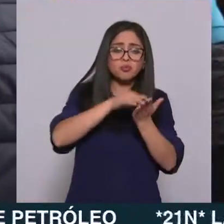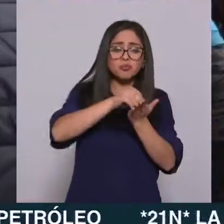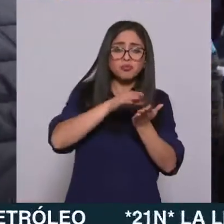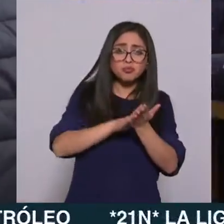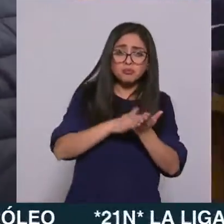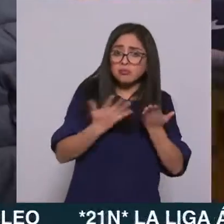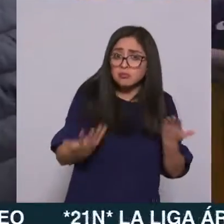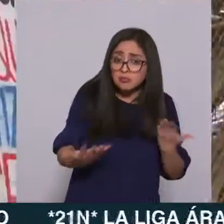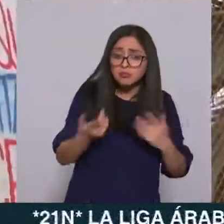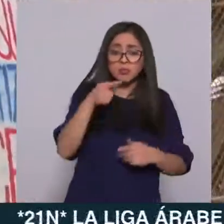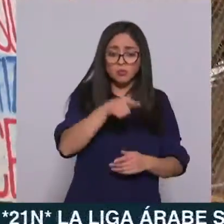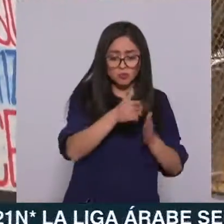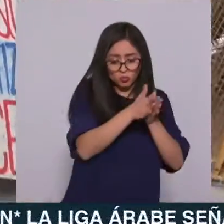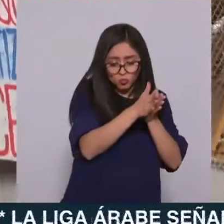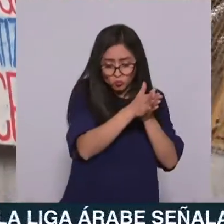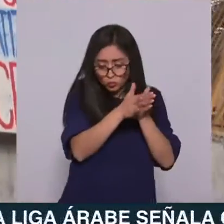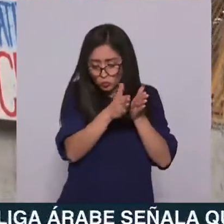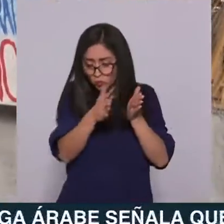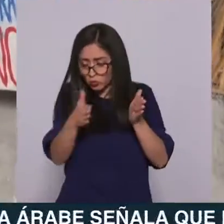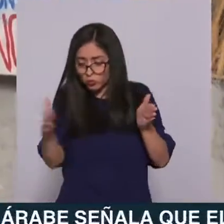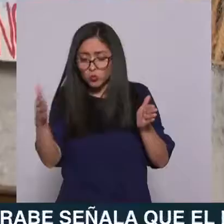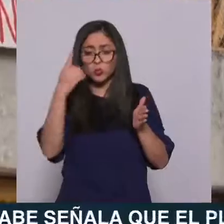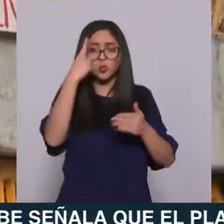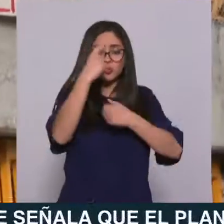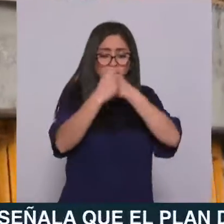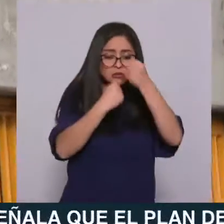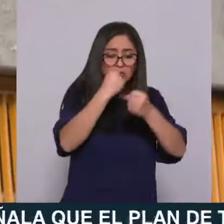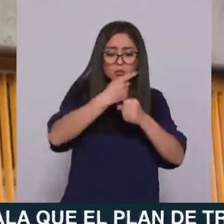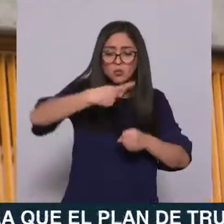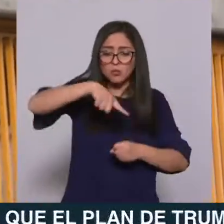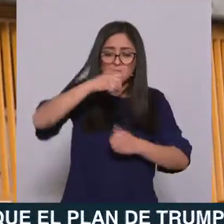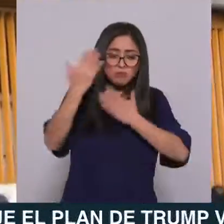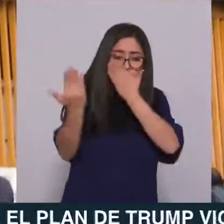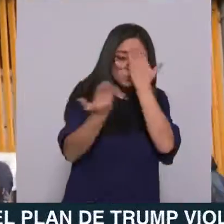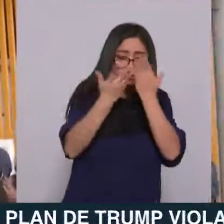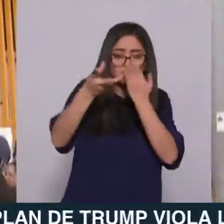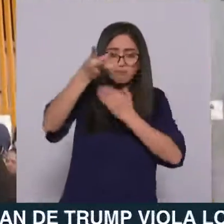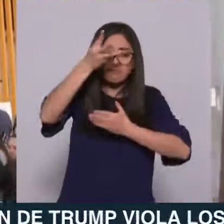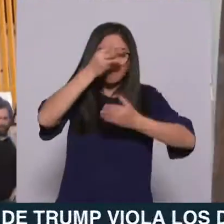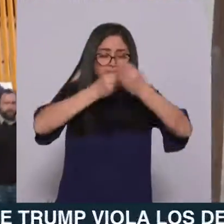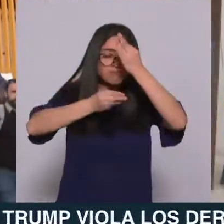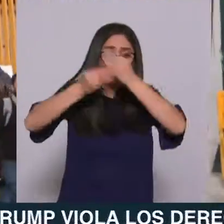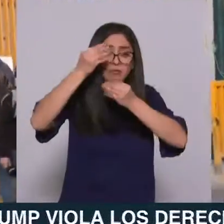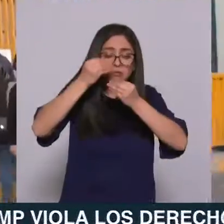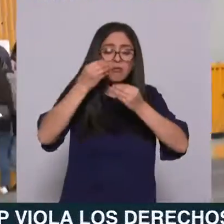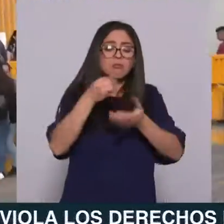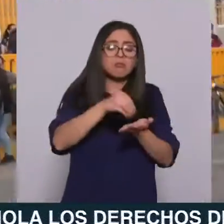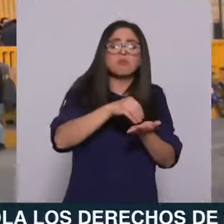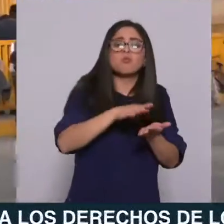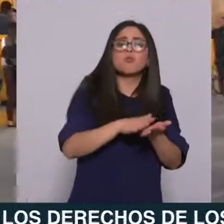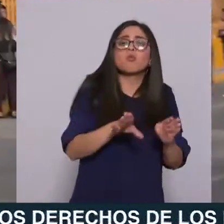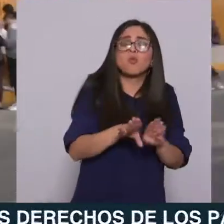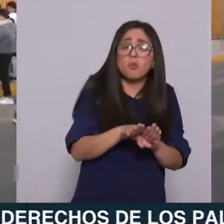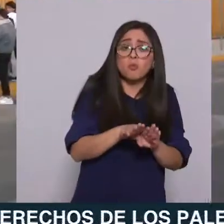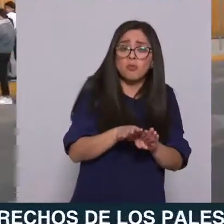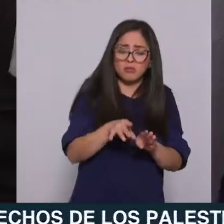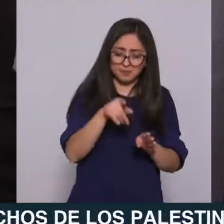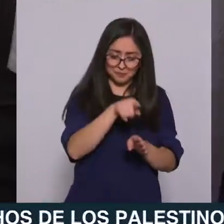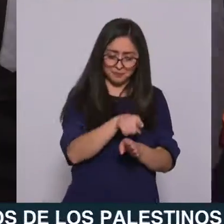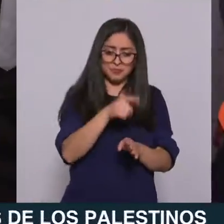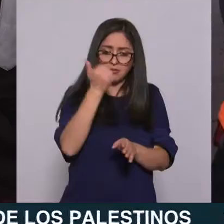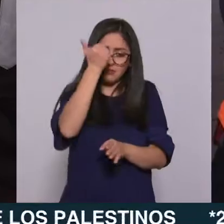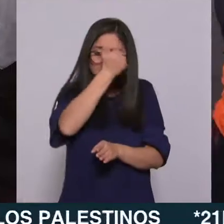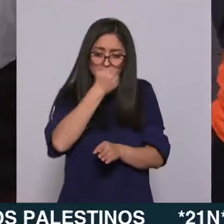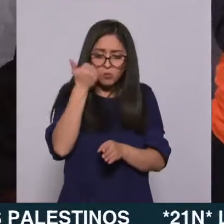del estudiante, porque el trabajo de aprendizaje del alumno no solamente implica,